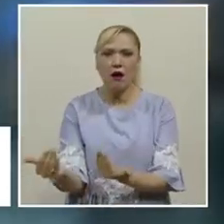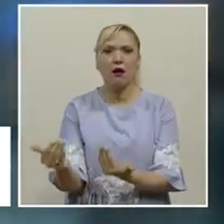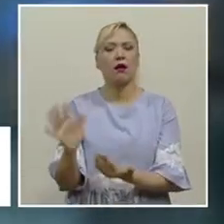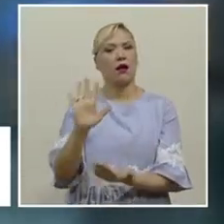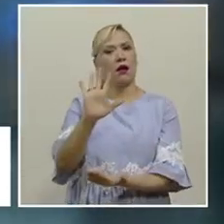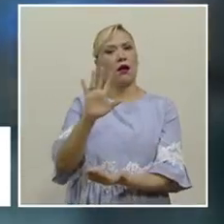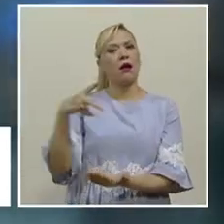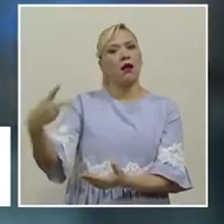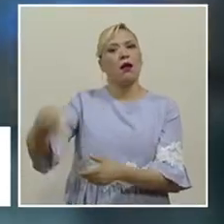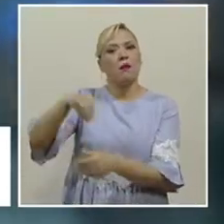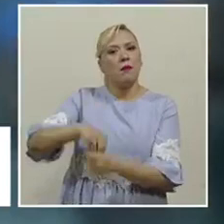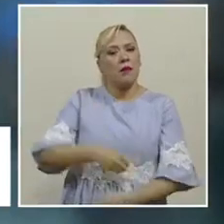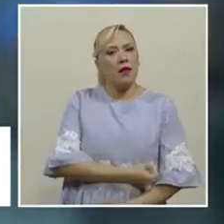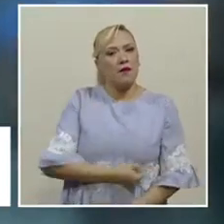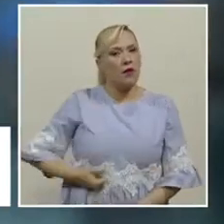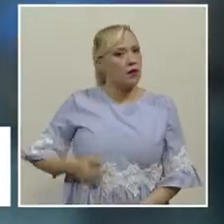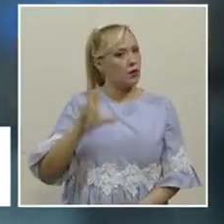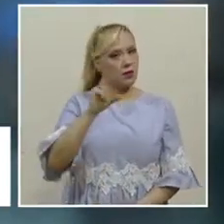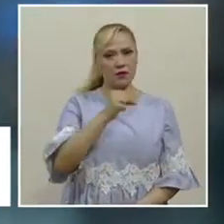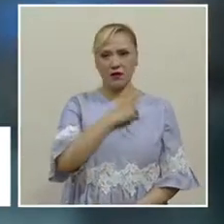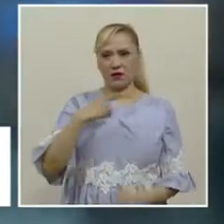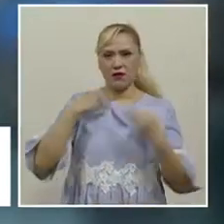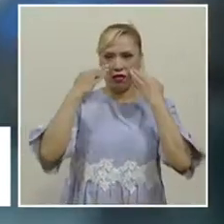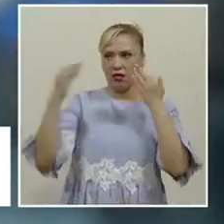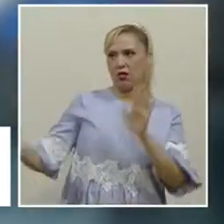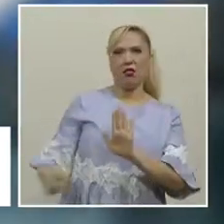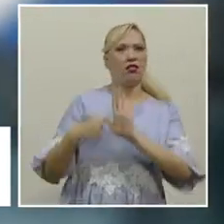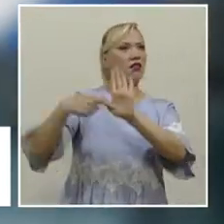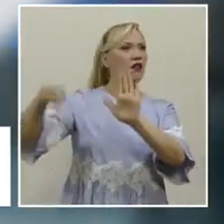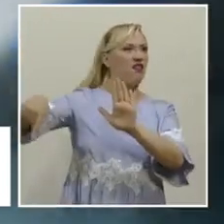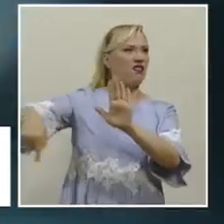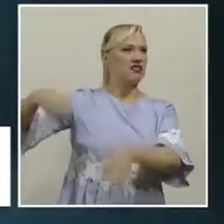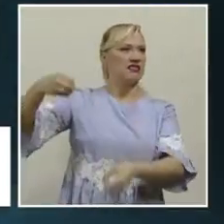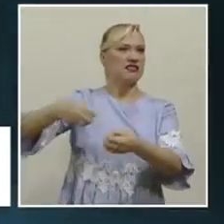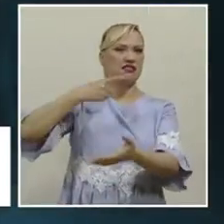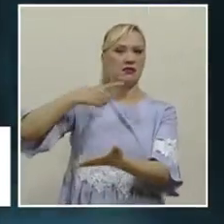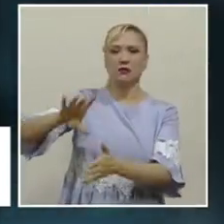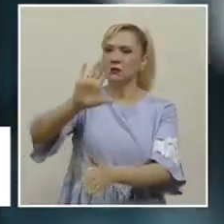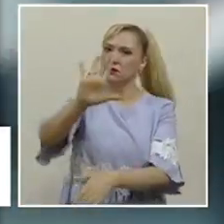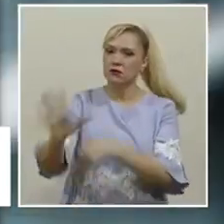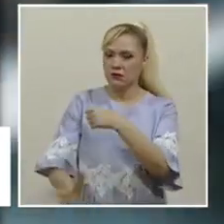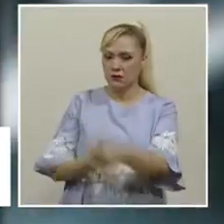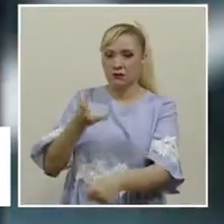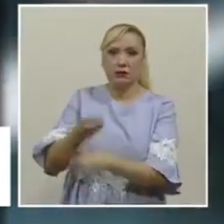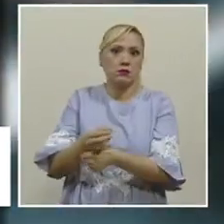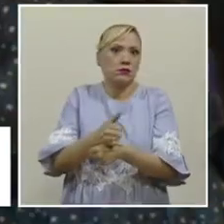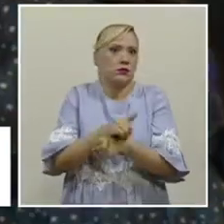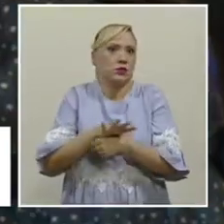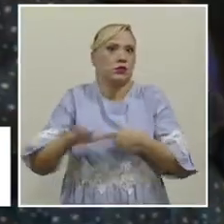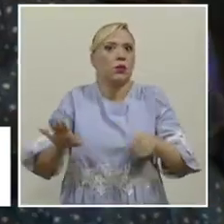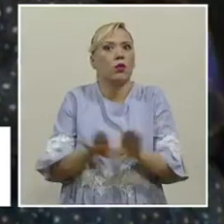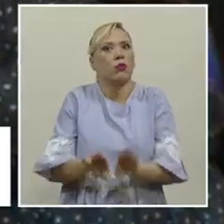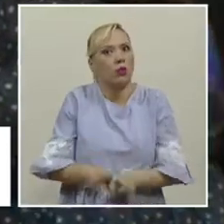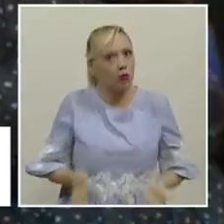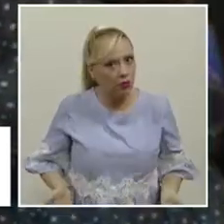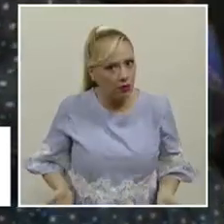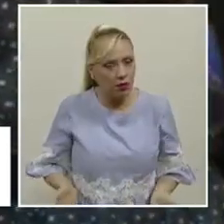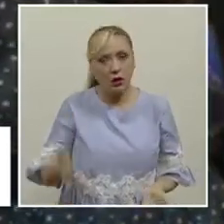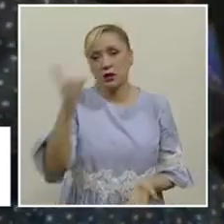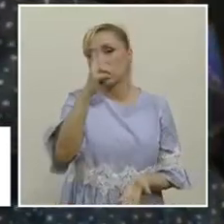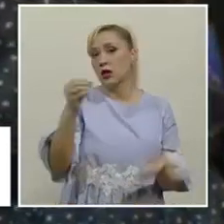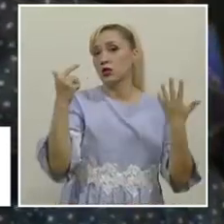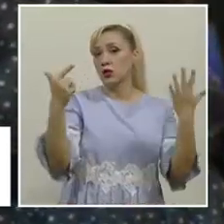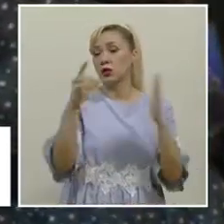su incorporación al auto de apertura a juicio produce efectos de imposible reparación. Ello está previsto en el artículo